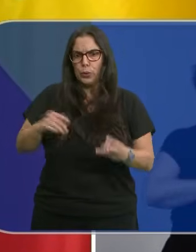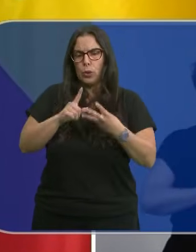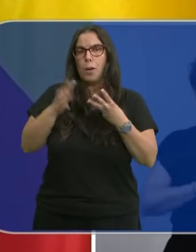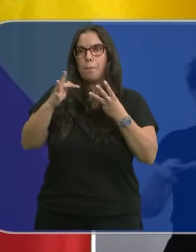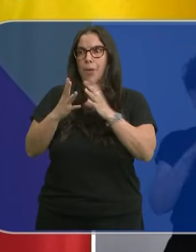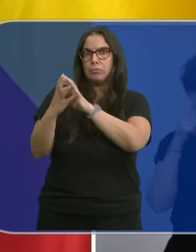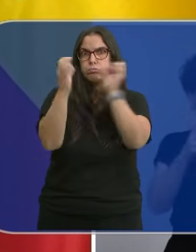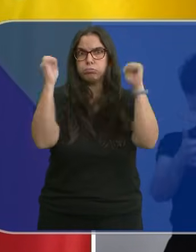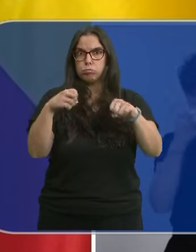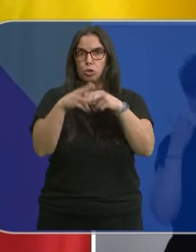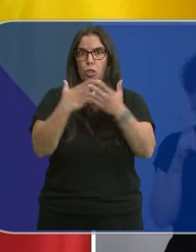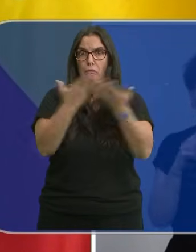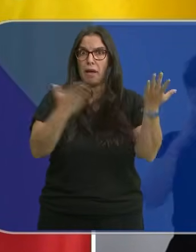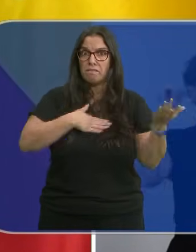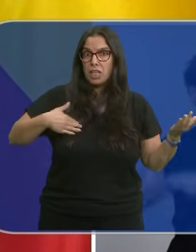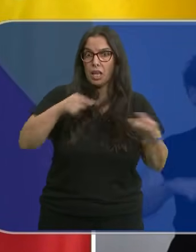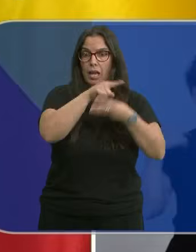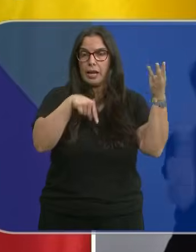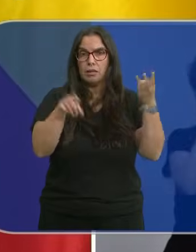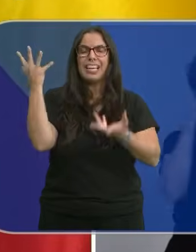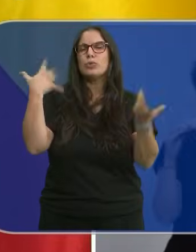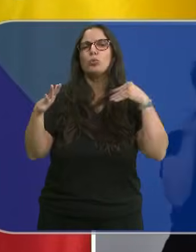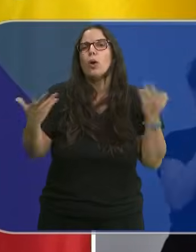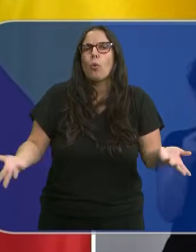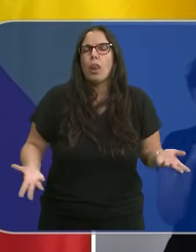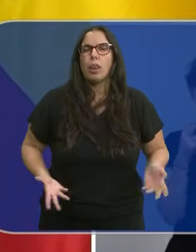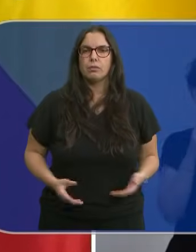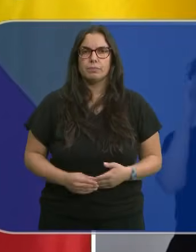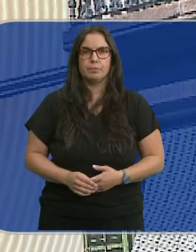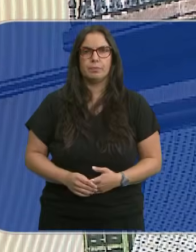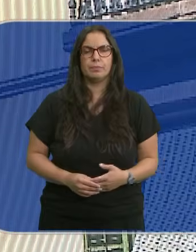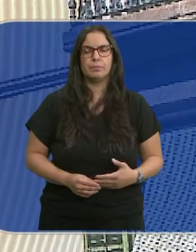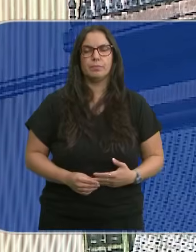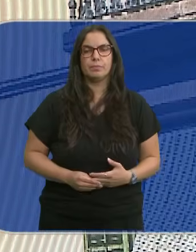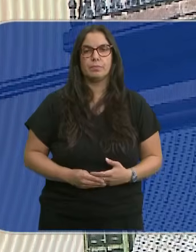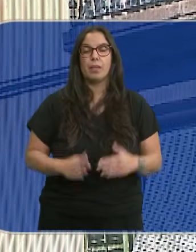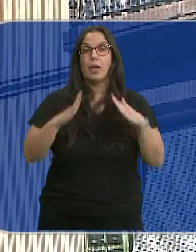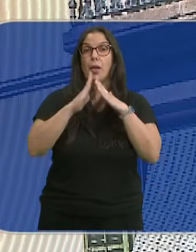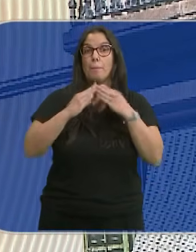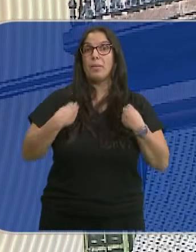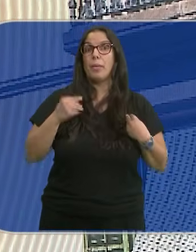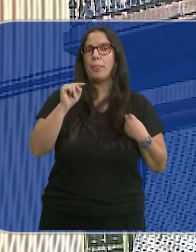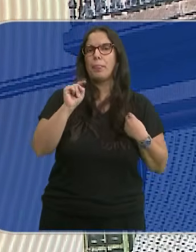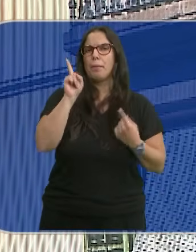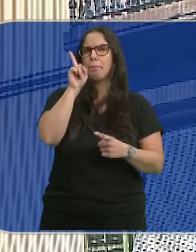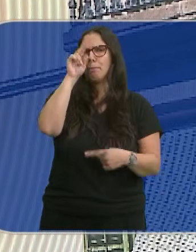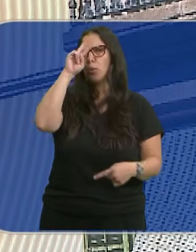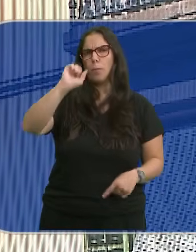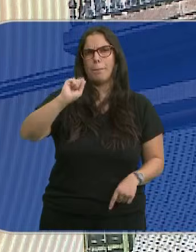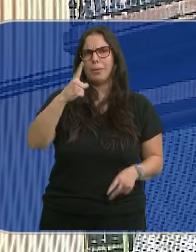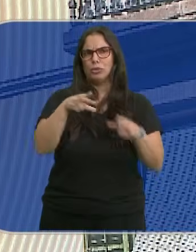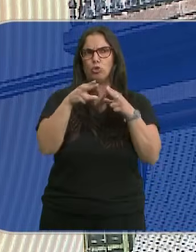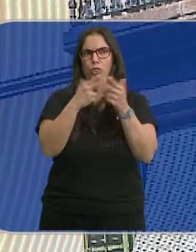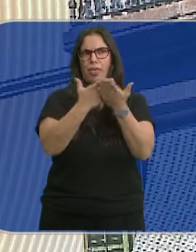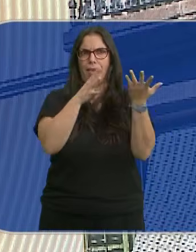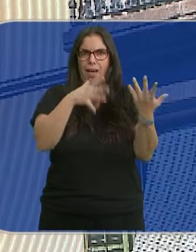gran consenso ciudadano, no entiendo cuál es la excusa. La vivienda sigue siendo la principal preocupación de la